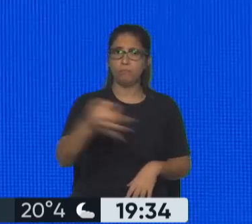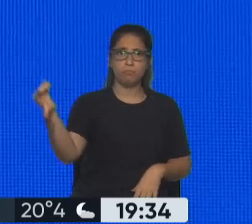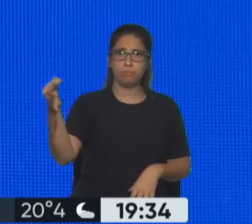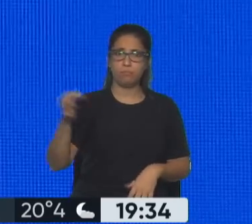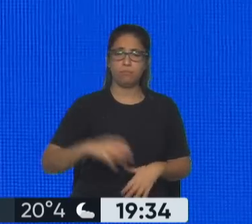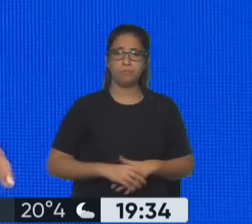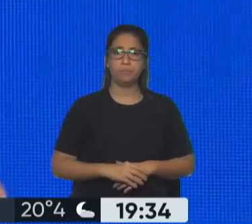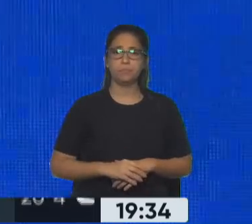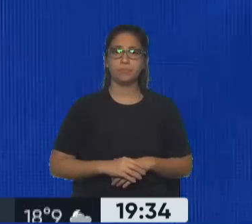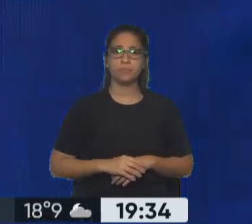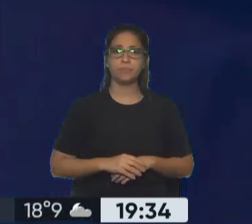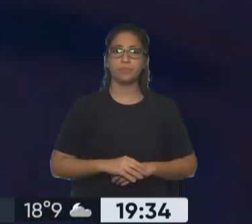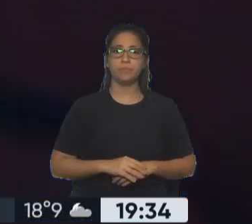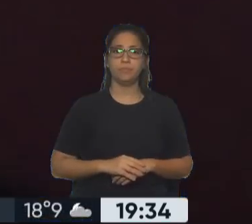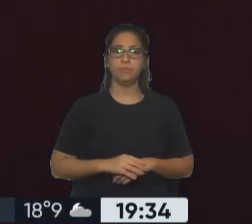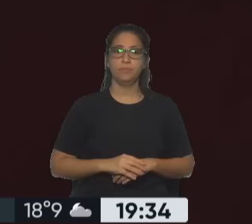51,8%.